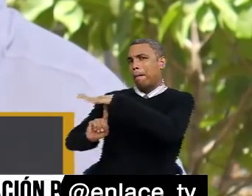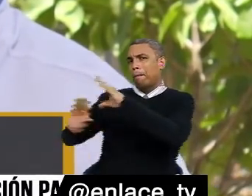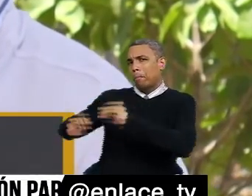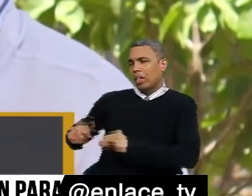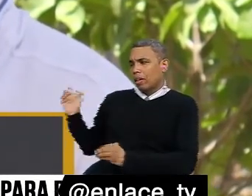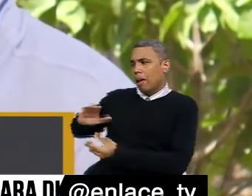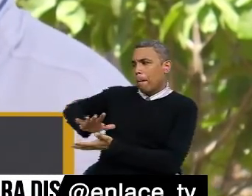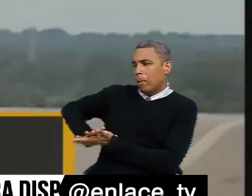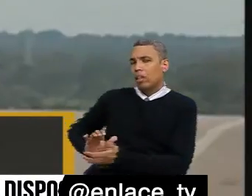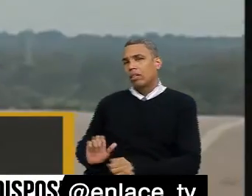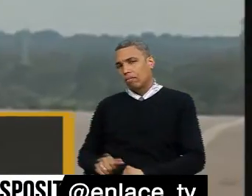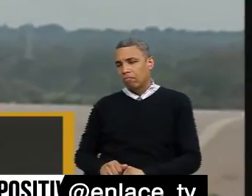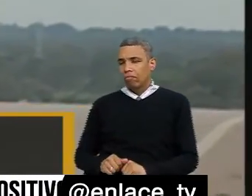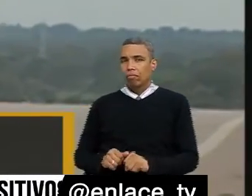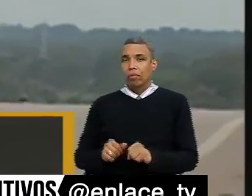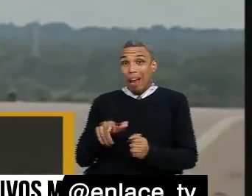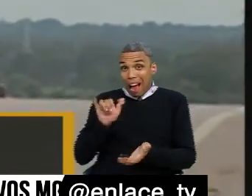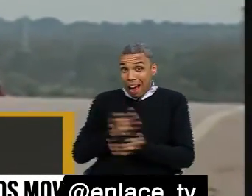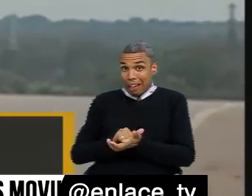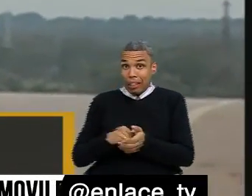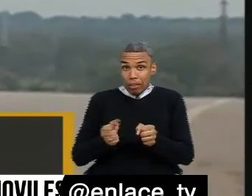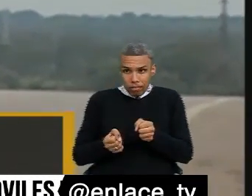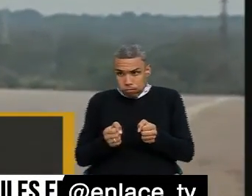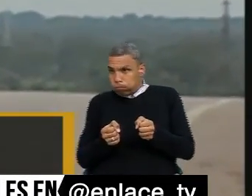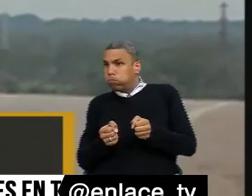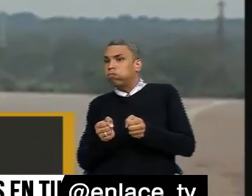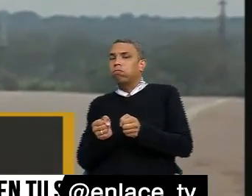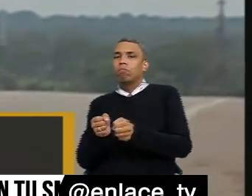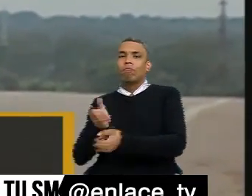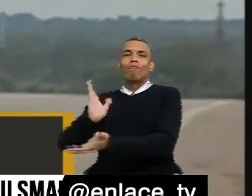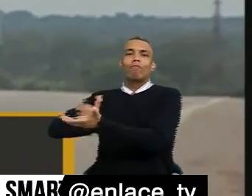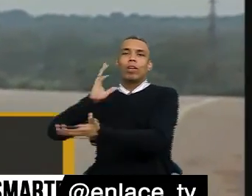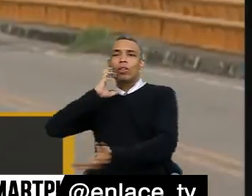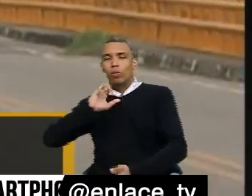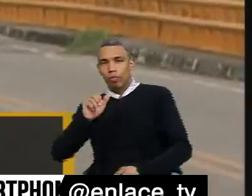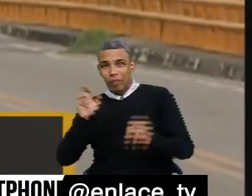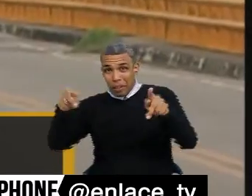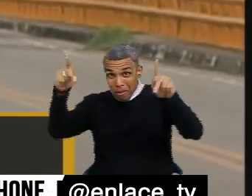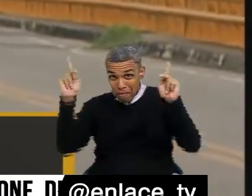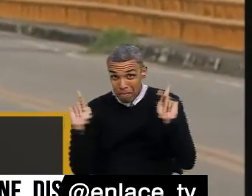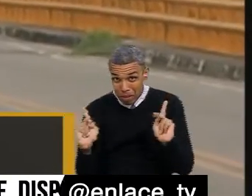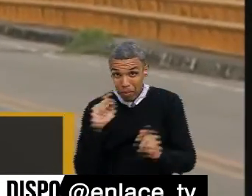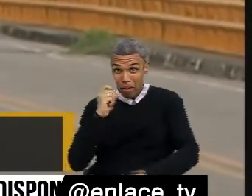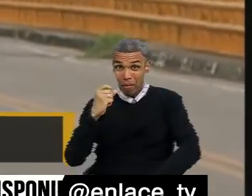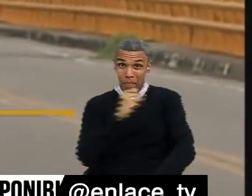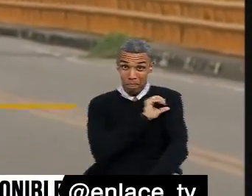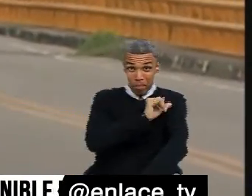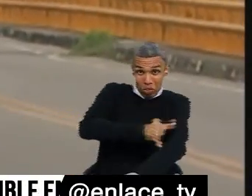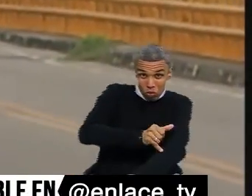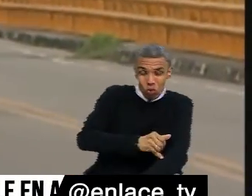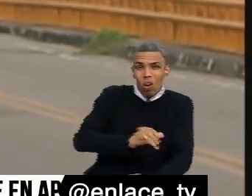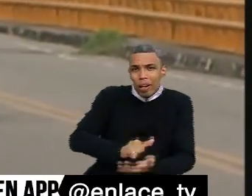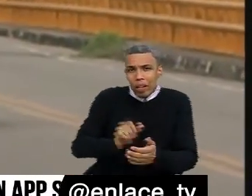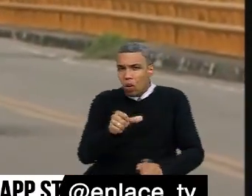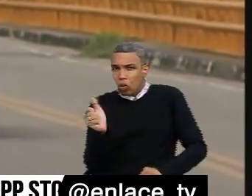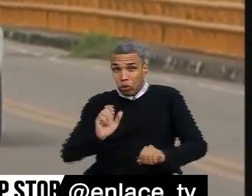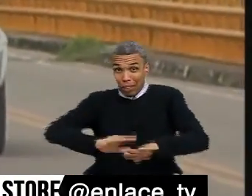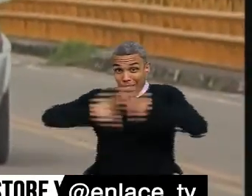montaron en una camioneta y se fueron. Los sitios en los que se han registrado este tipo de hechos son el puente Guillermo Gaviria hacia el municipio de Yondó y la vía al corregimiento El